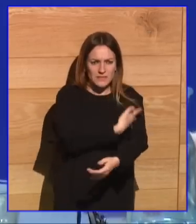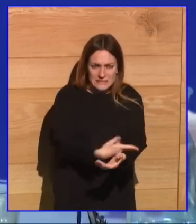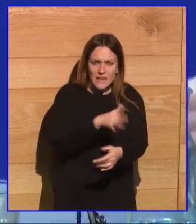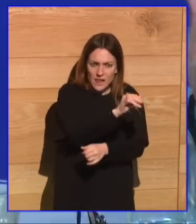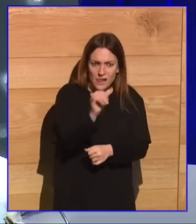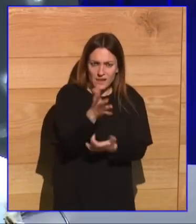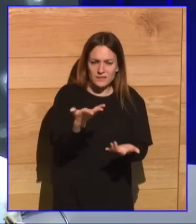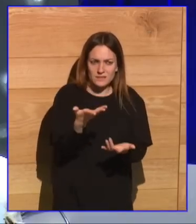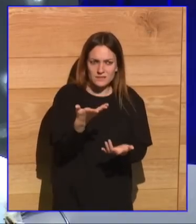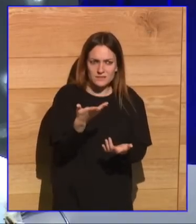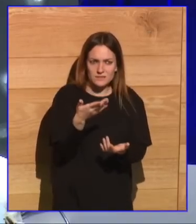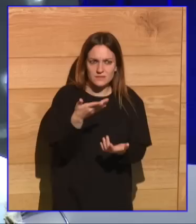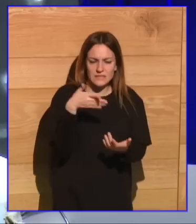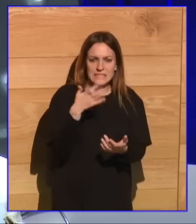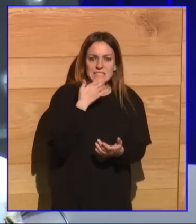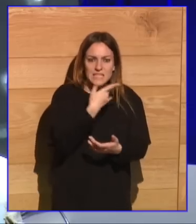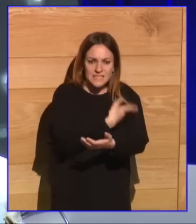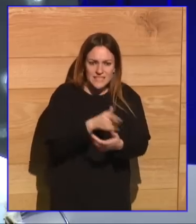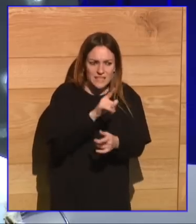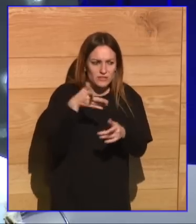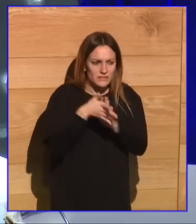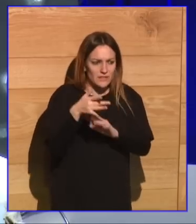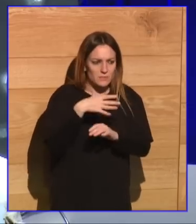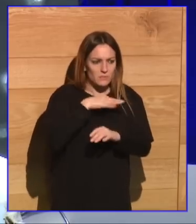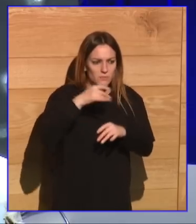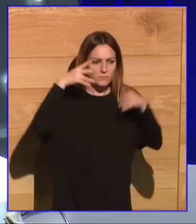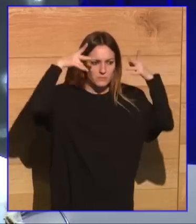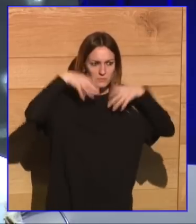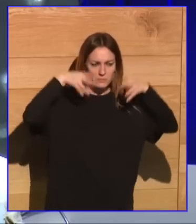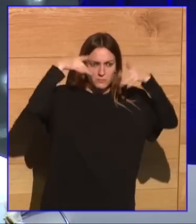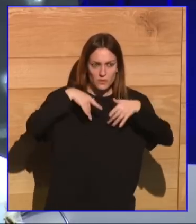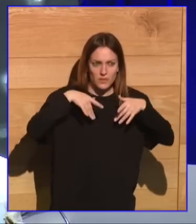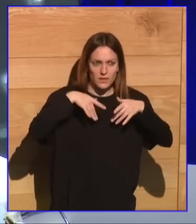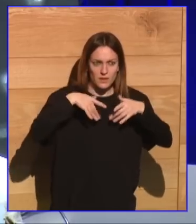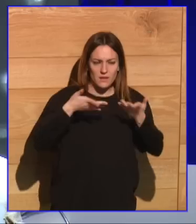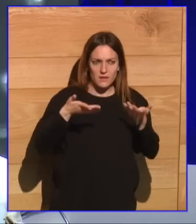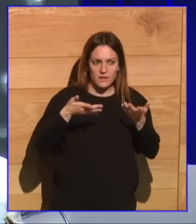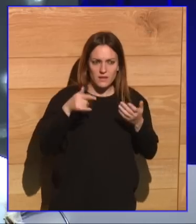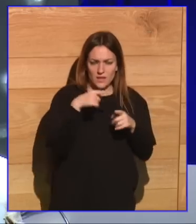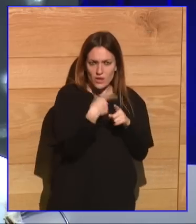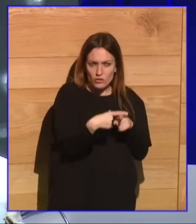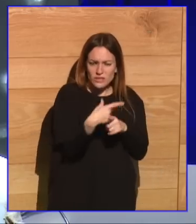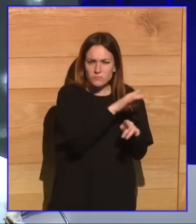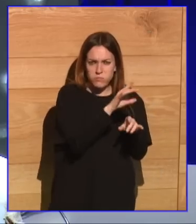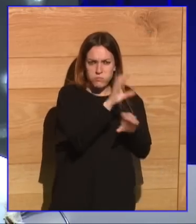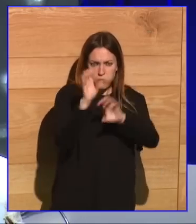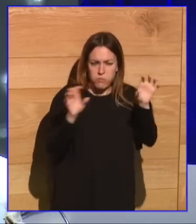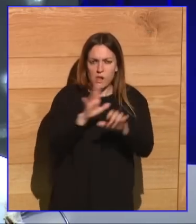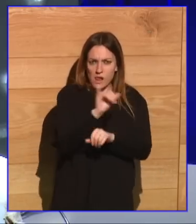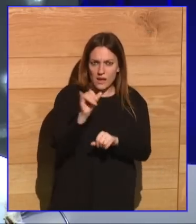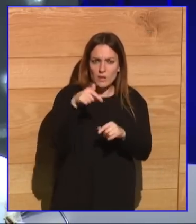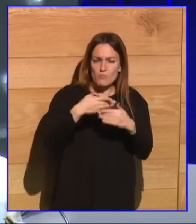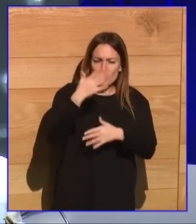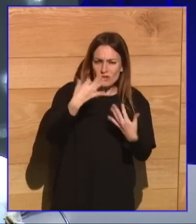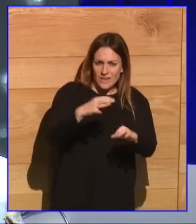sangran, Claro. pero cuando no sangran parecen sudar. Sí. O sea, son lugares que están cargados de cosas, no son simplemente